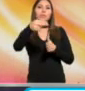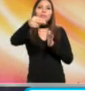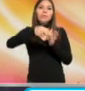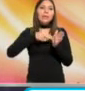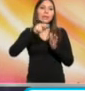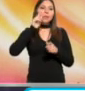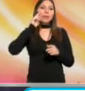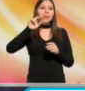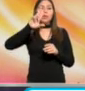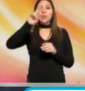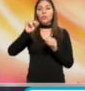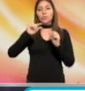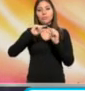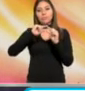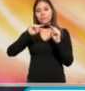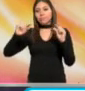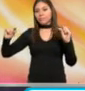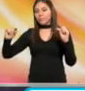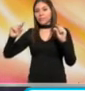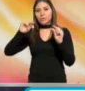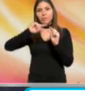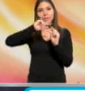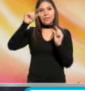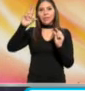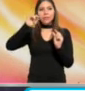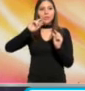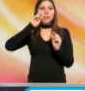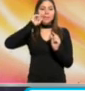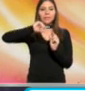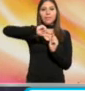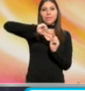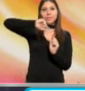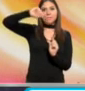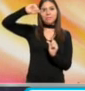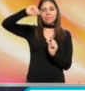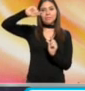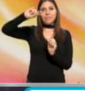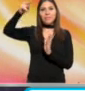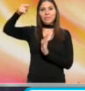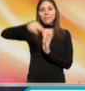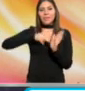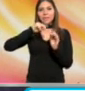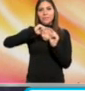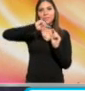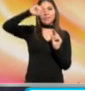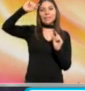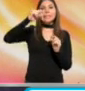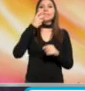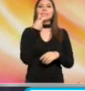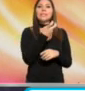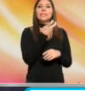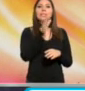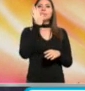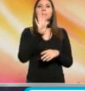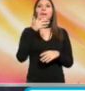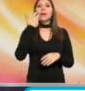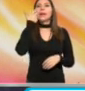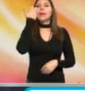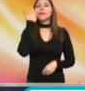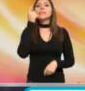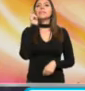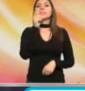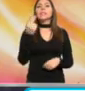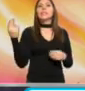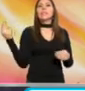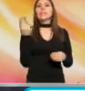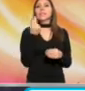en posición horizontal, sino No, es vertical, claro. ¿no? Siempre que firmamos decía que es una exageración de